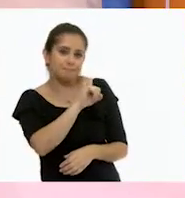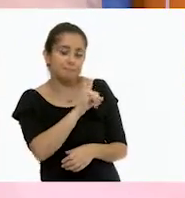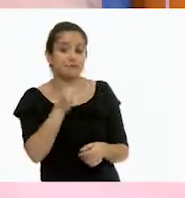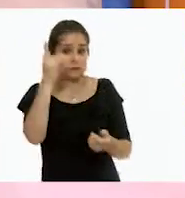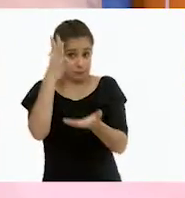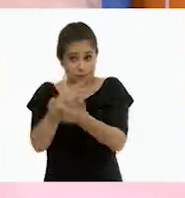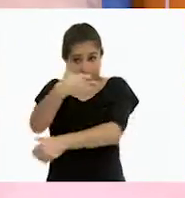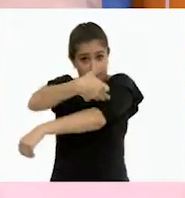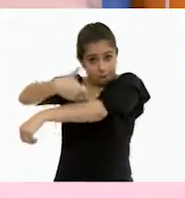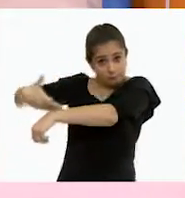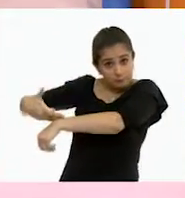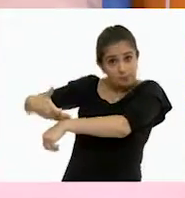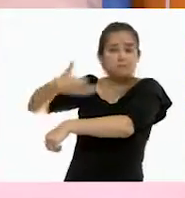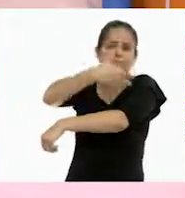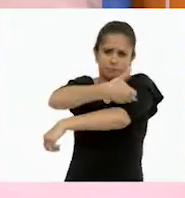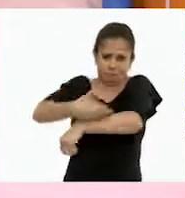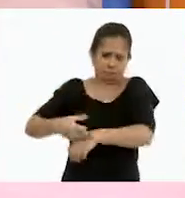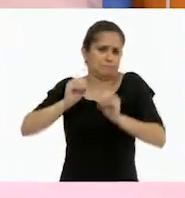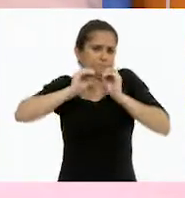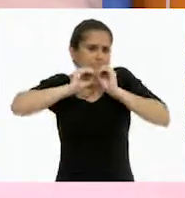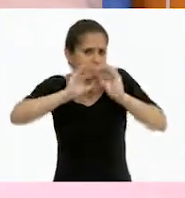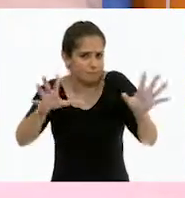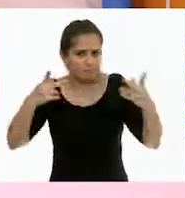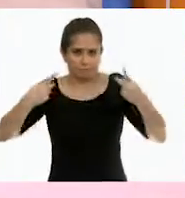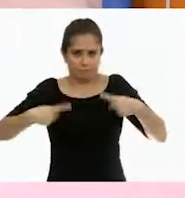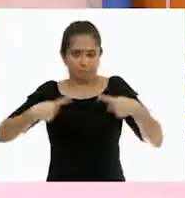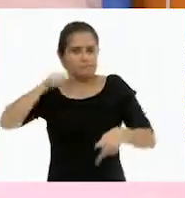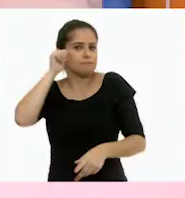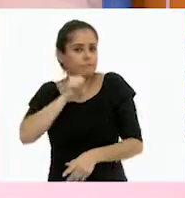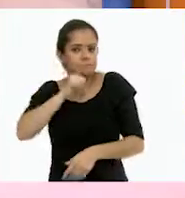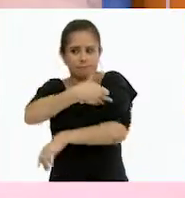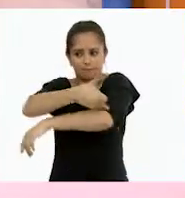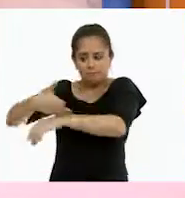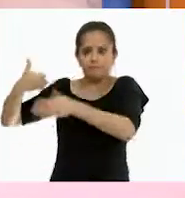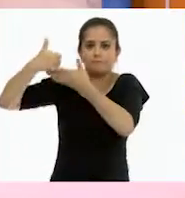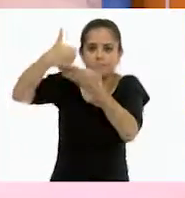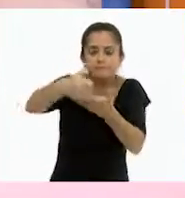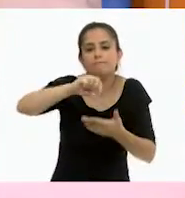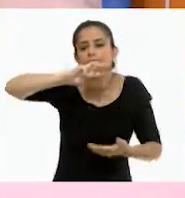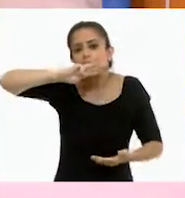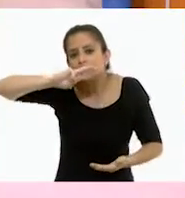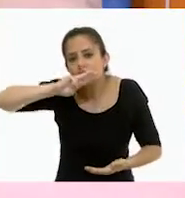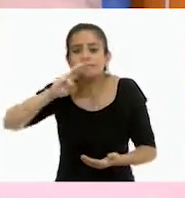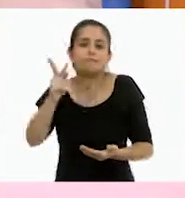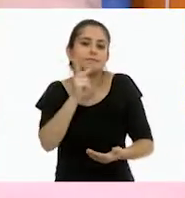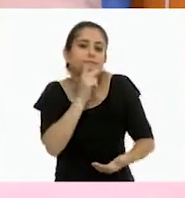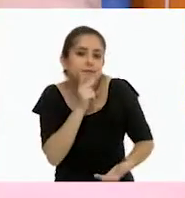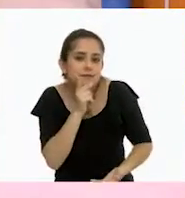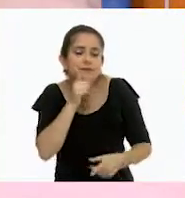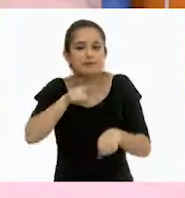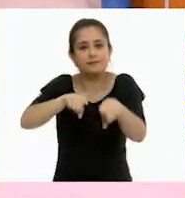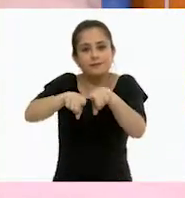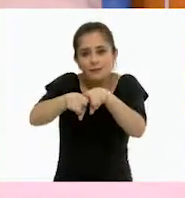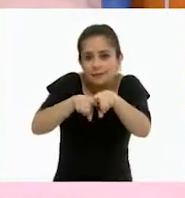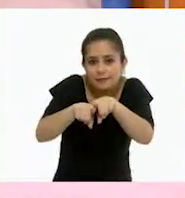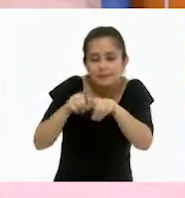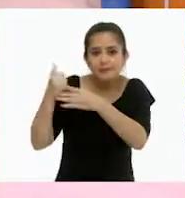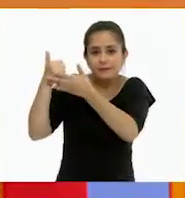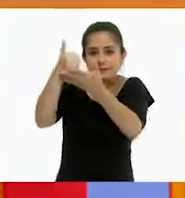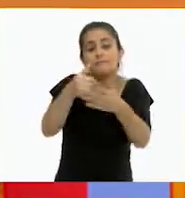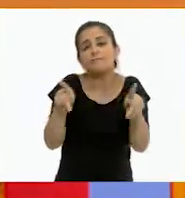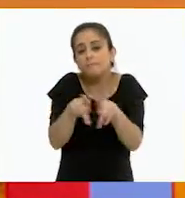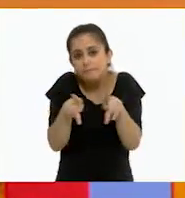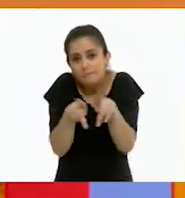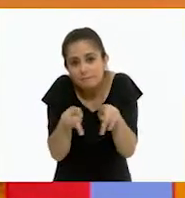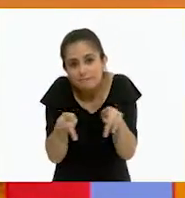en nuestra familia. En nuestra familia, por supuesto que hay personas que nos ayudan. Nuestra mamá, nuestro papá, nuestros hermanos. Nuestros